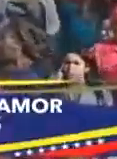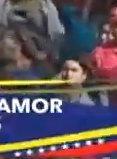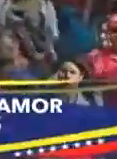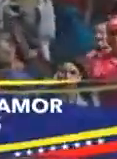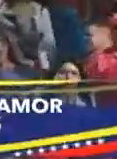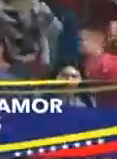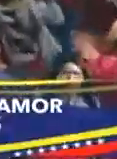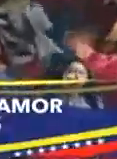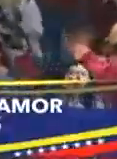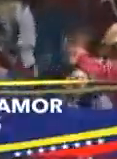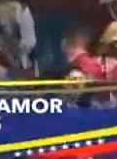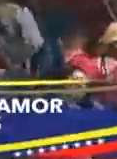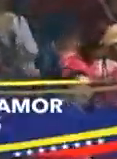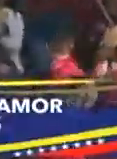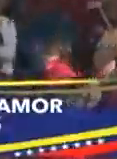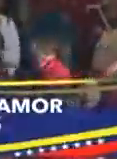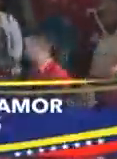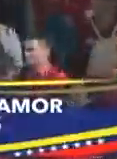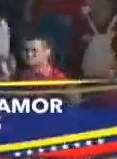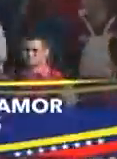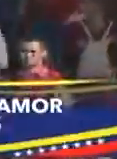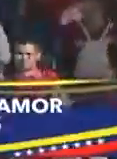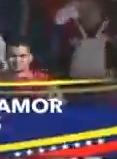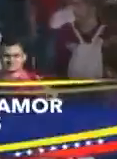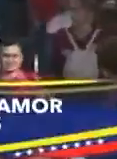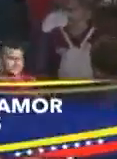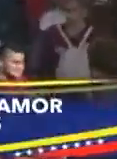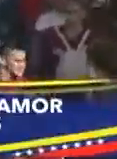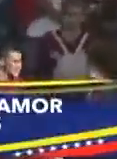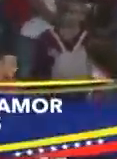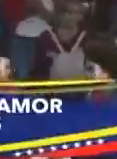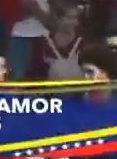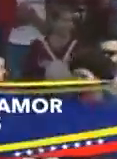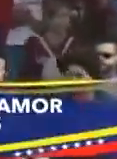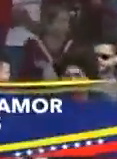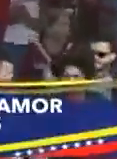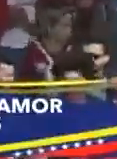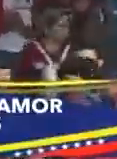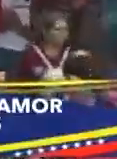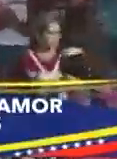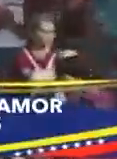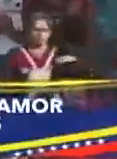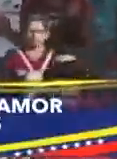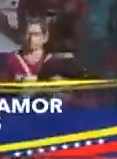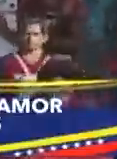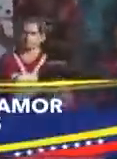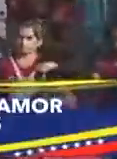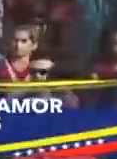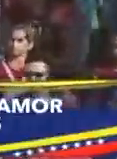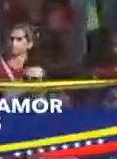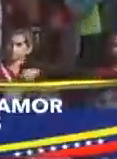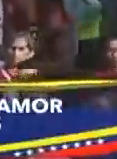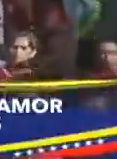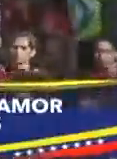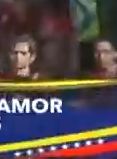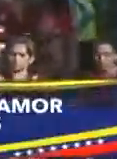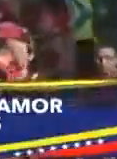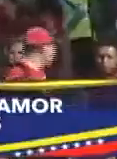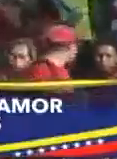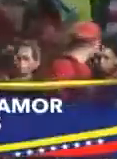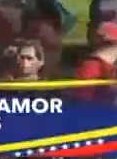día, el presidente Nicolás Maduro mantiene esos esfuerzos a través del ministro del Poder Popular de Ciencia y Tecnología. Vamos con Juan